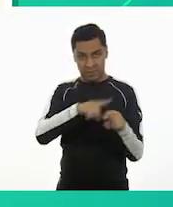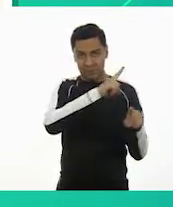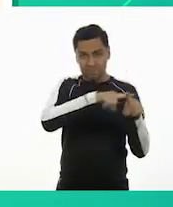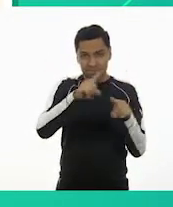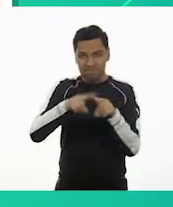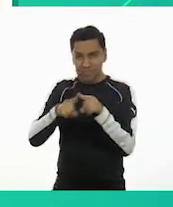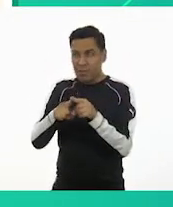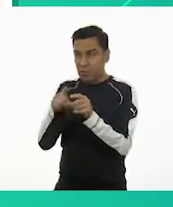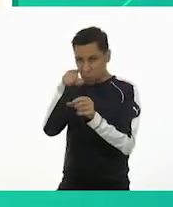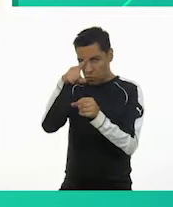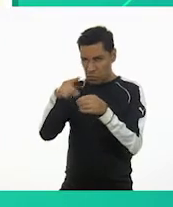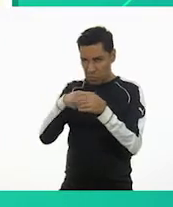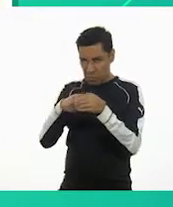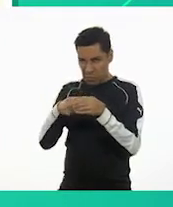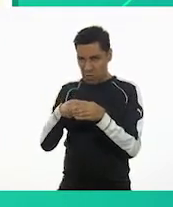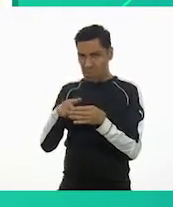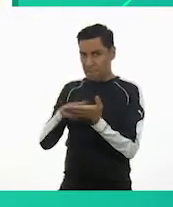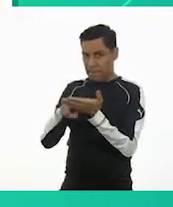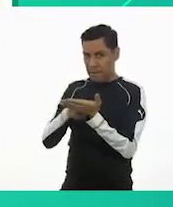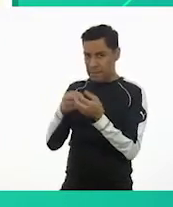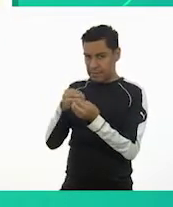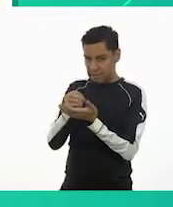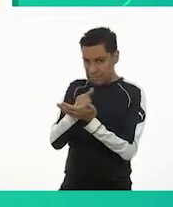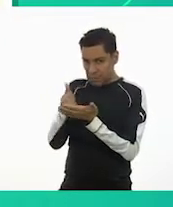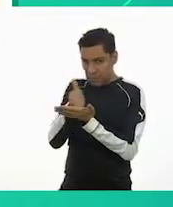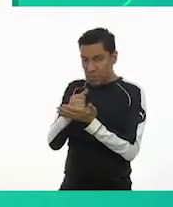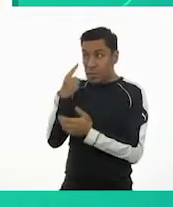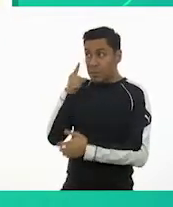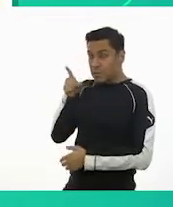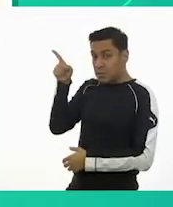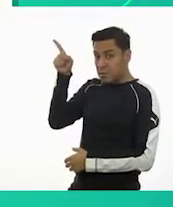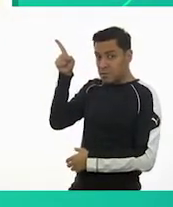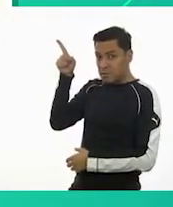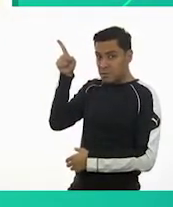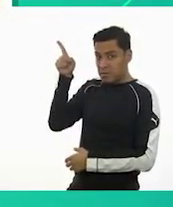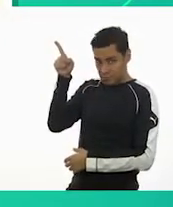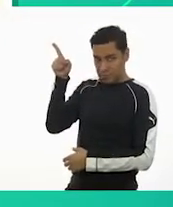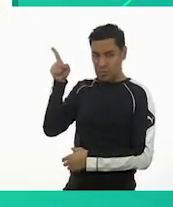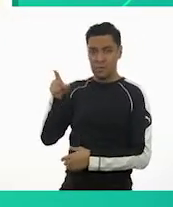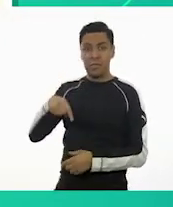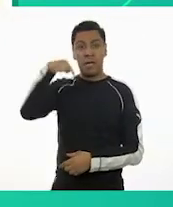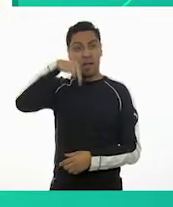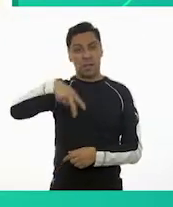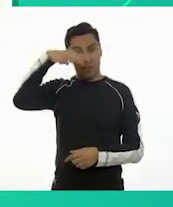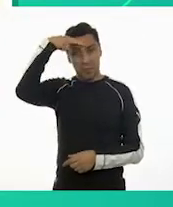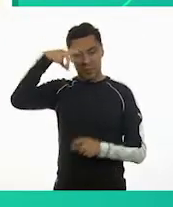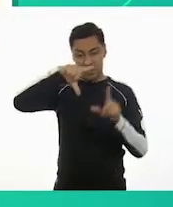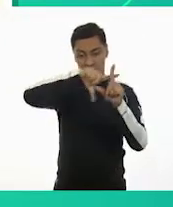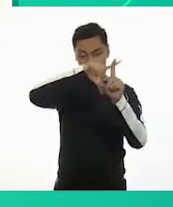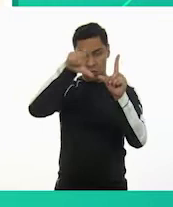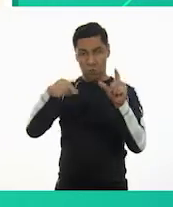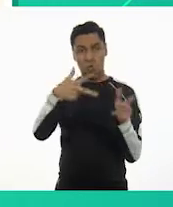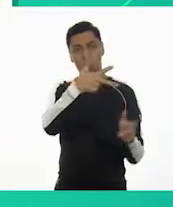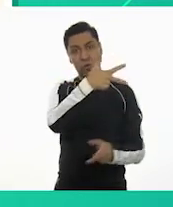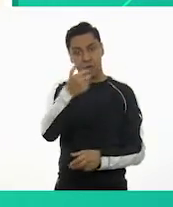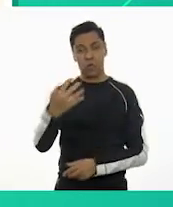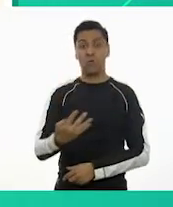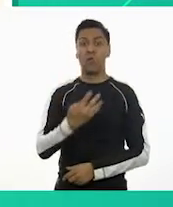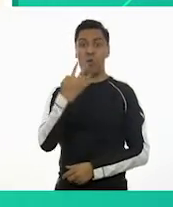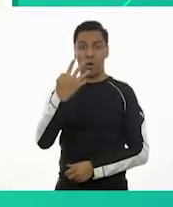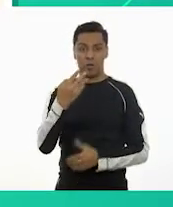verde claro, mientras que en nuestro territorio se han descrito 804 especies, por lo que